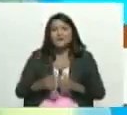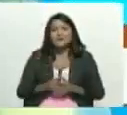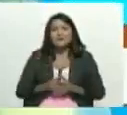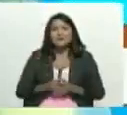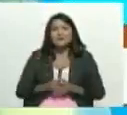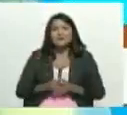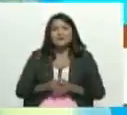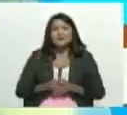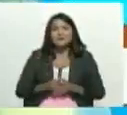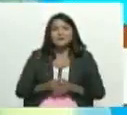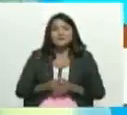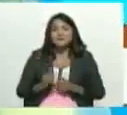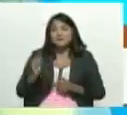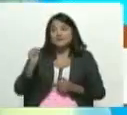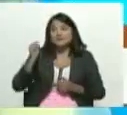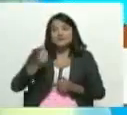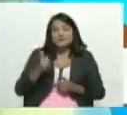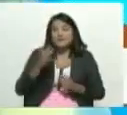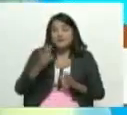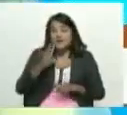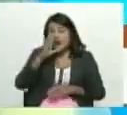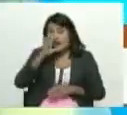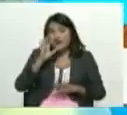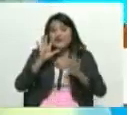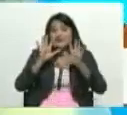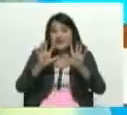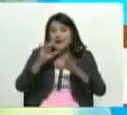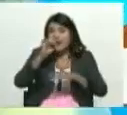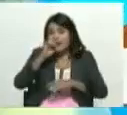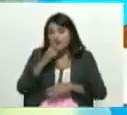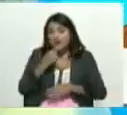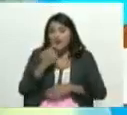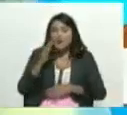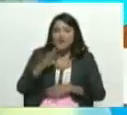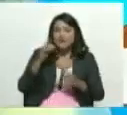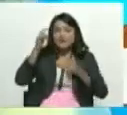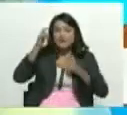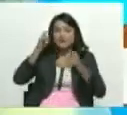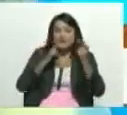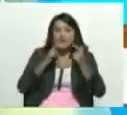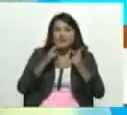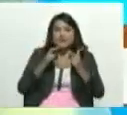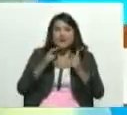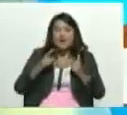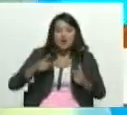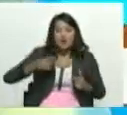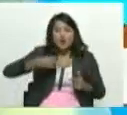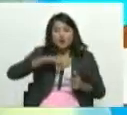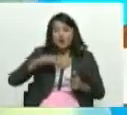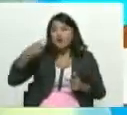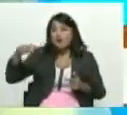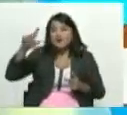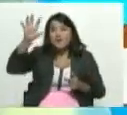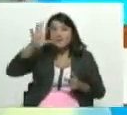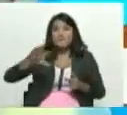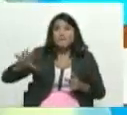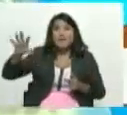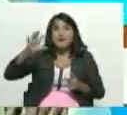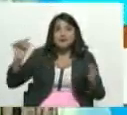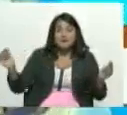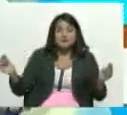hoy diez años después de la partida física del comandante si estamos aquí todas y todos si venimos desde distintas latitudes también